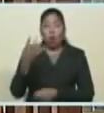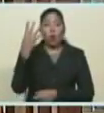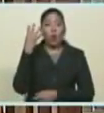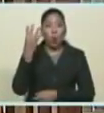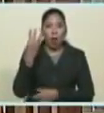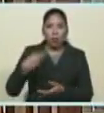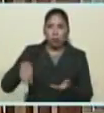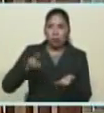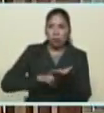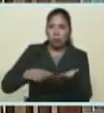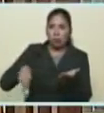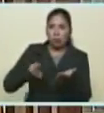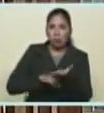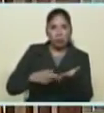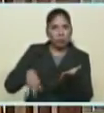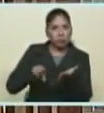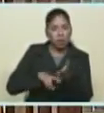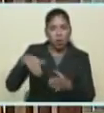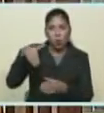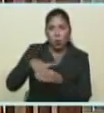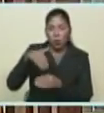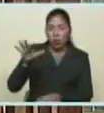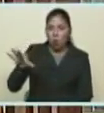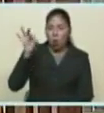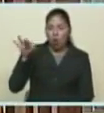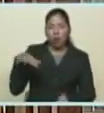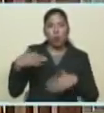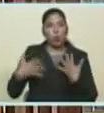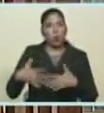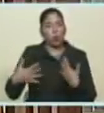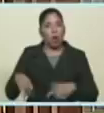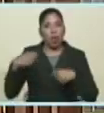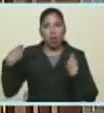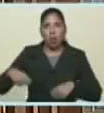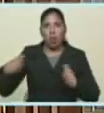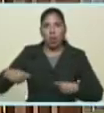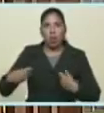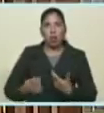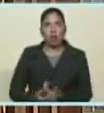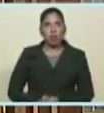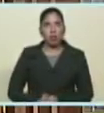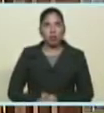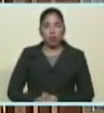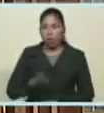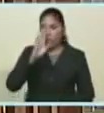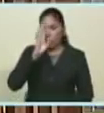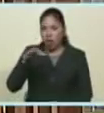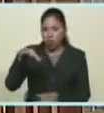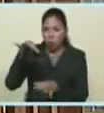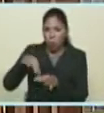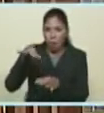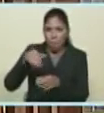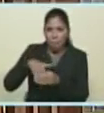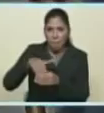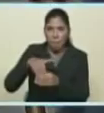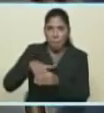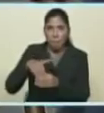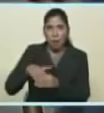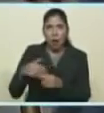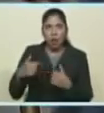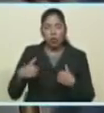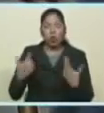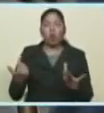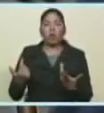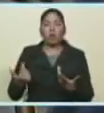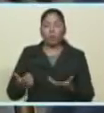Cuarta reelección como gobernadora, y hay que verle a la cara que consigue más votos directos uno por uno y más porcentaje de votos. Yo